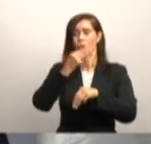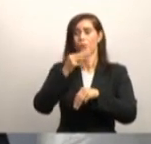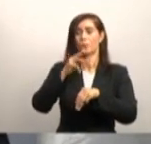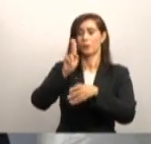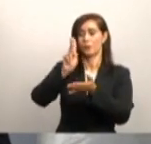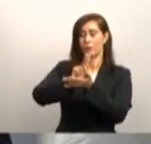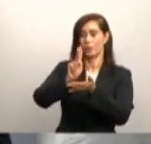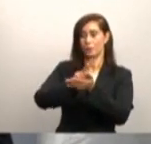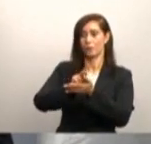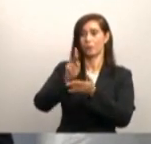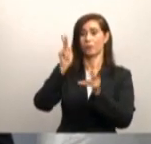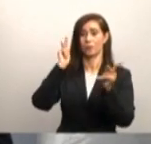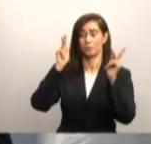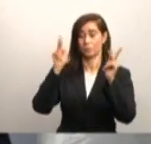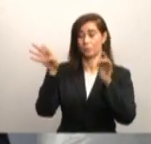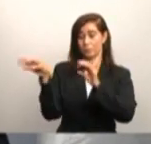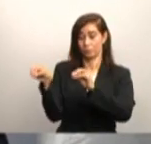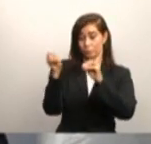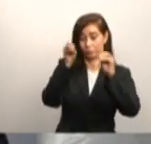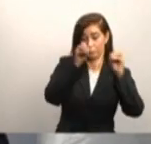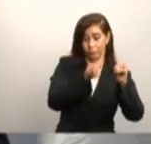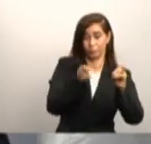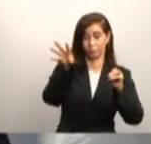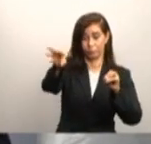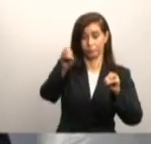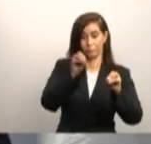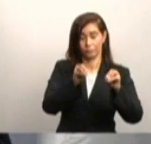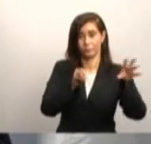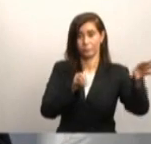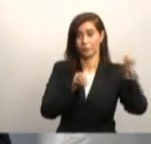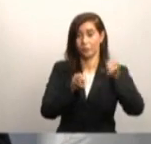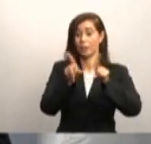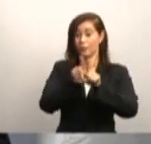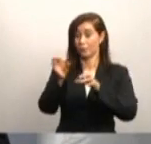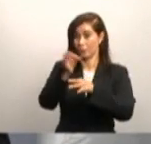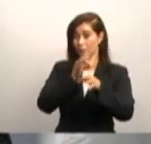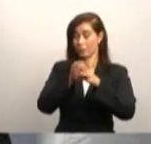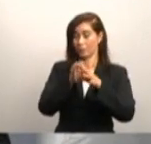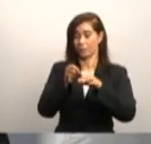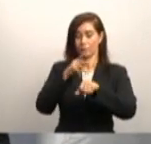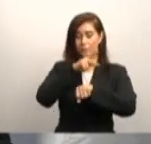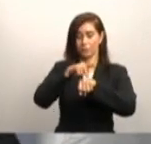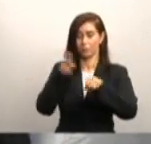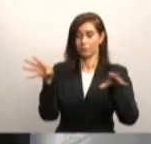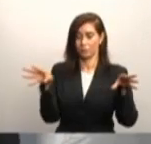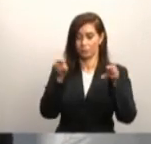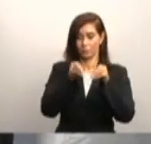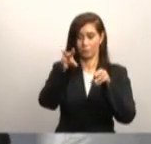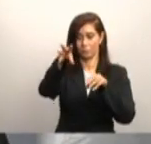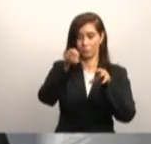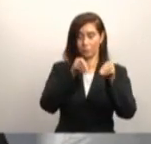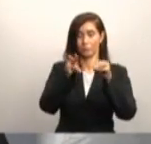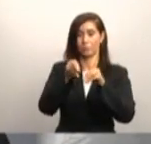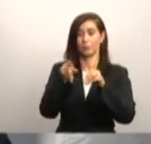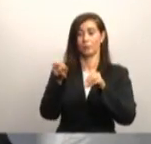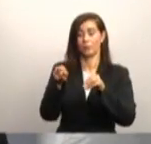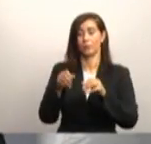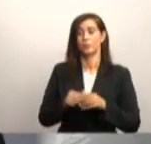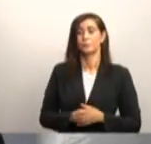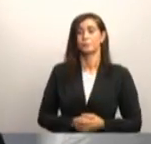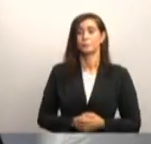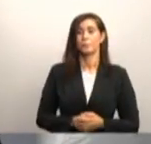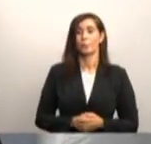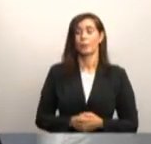Mao y el propio San Francisco de Macorís, que se convirtió en un centro de